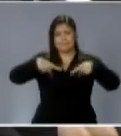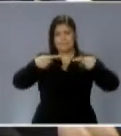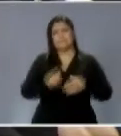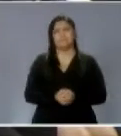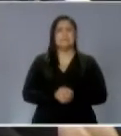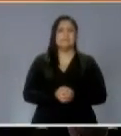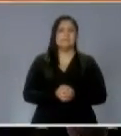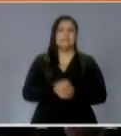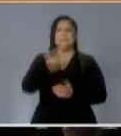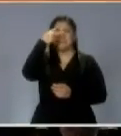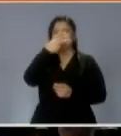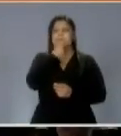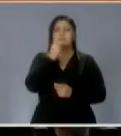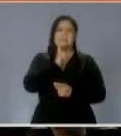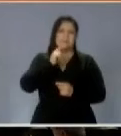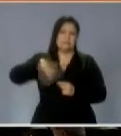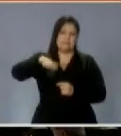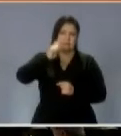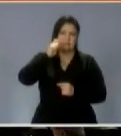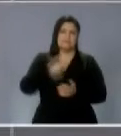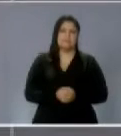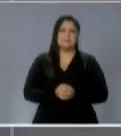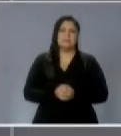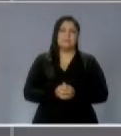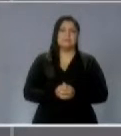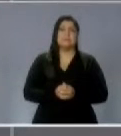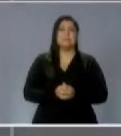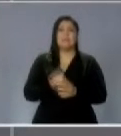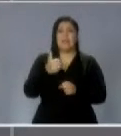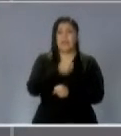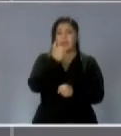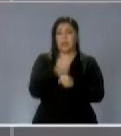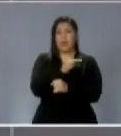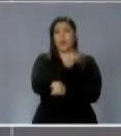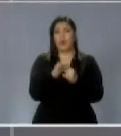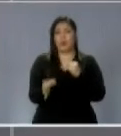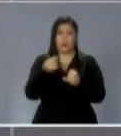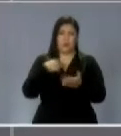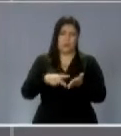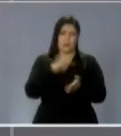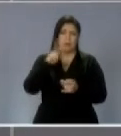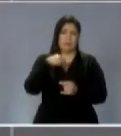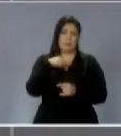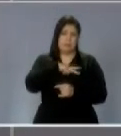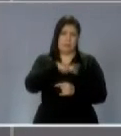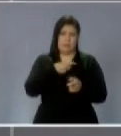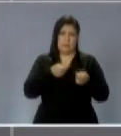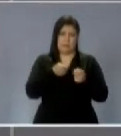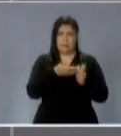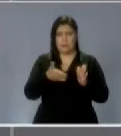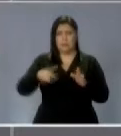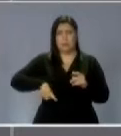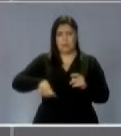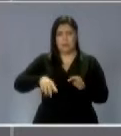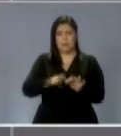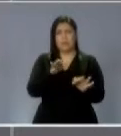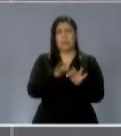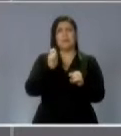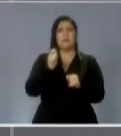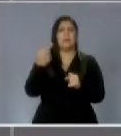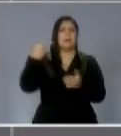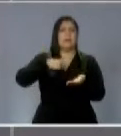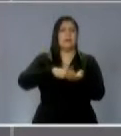Nieto y en algunos casos, pues una percepción tan distinta de los millones y millones de mexicanos que habitamos